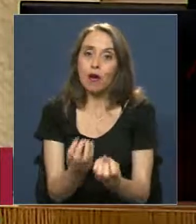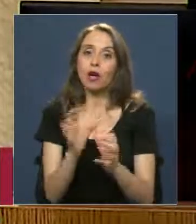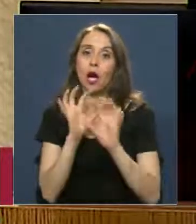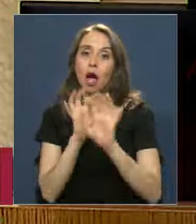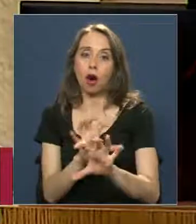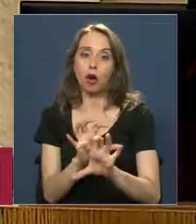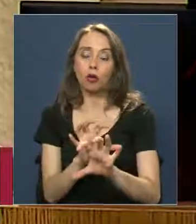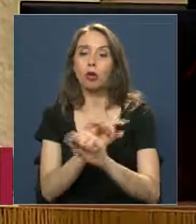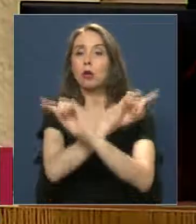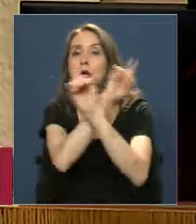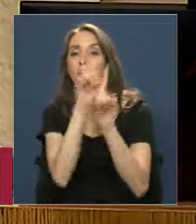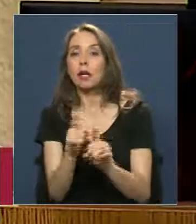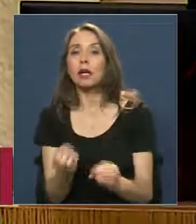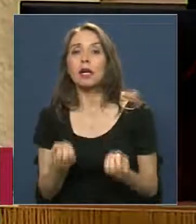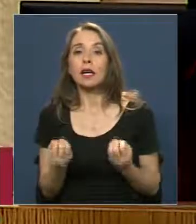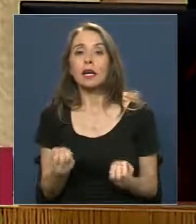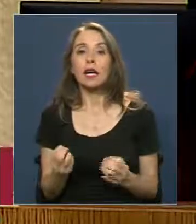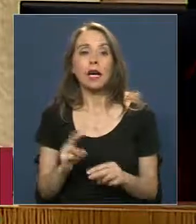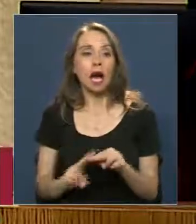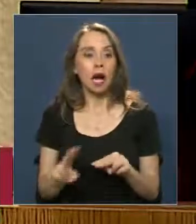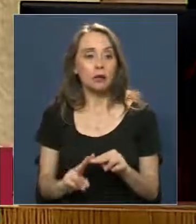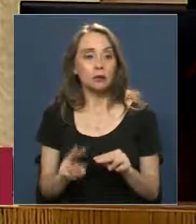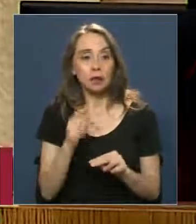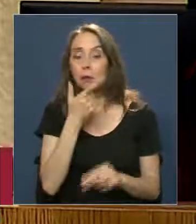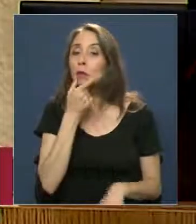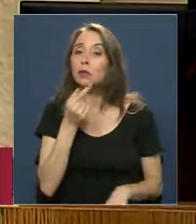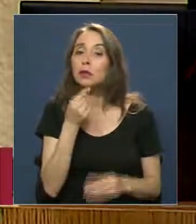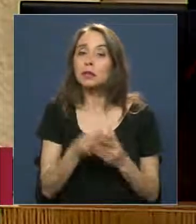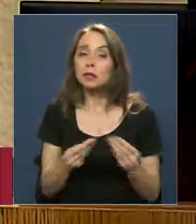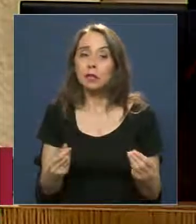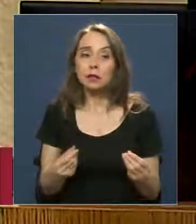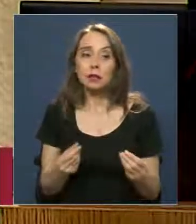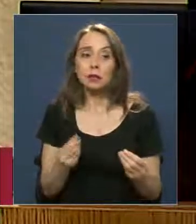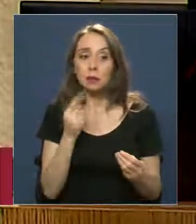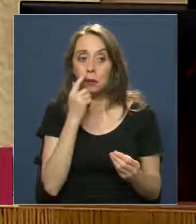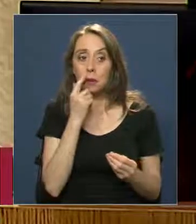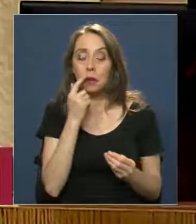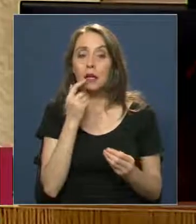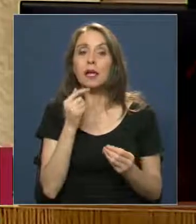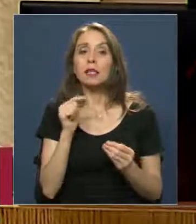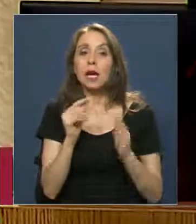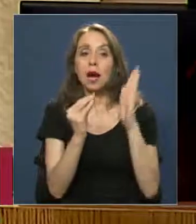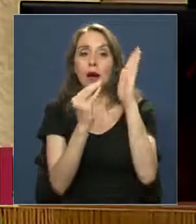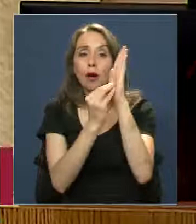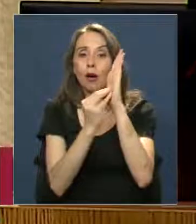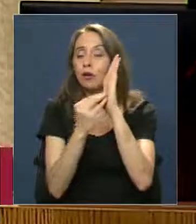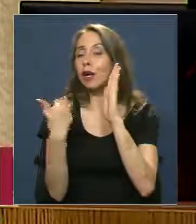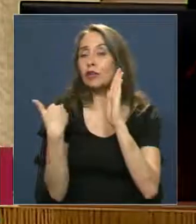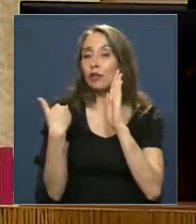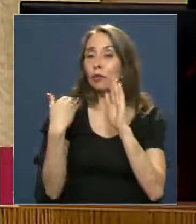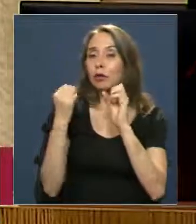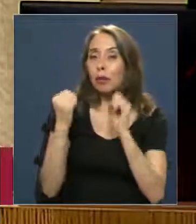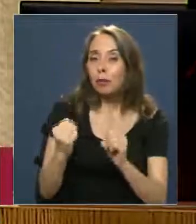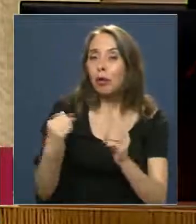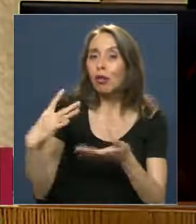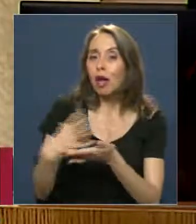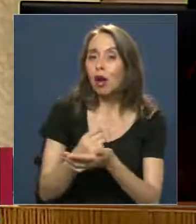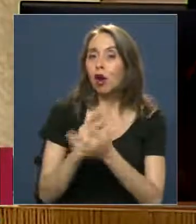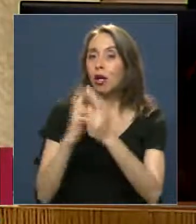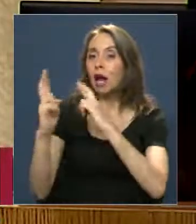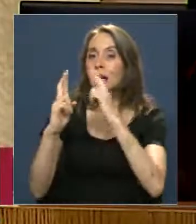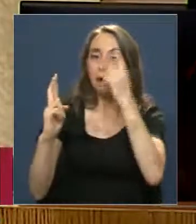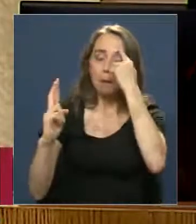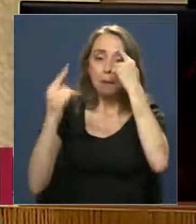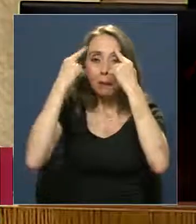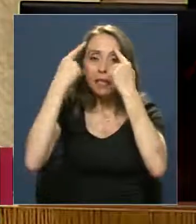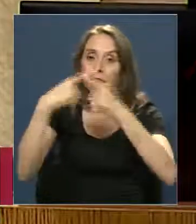¿Qué vamos a hacer? Muy sencillo. Levantar aquellas relaciones aunque pensemos diferente. Dejar, eliminar